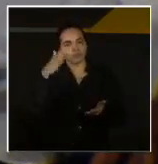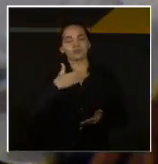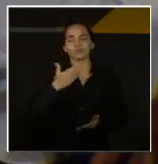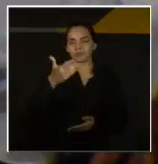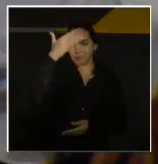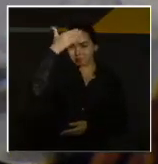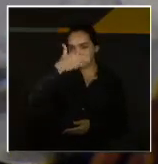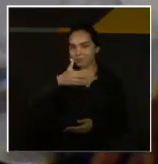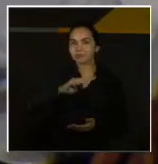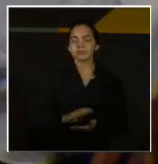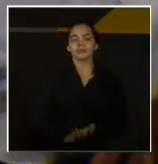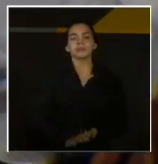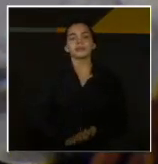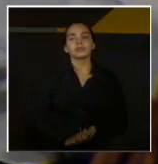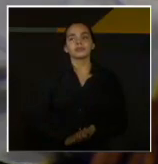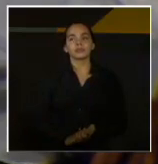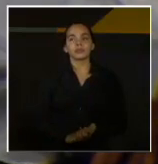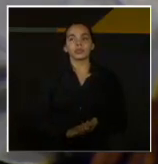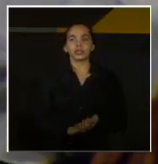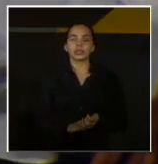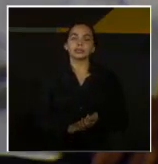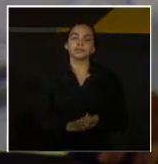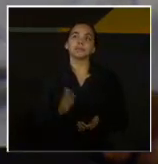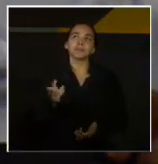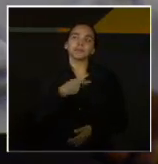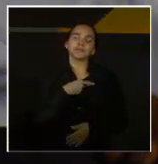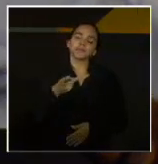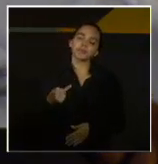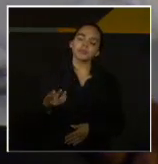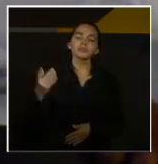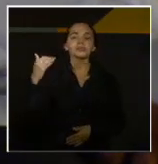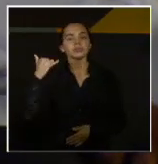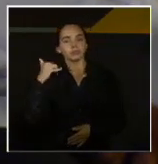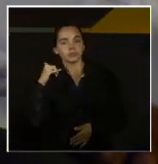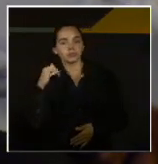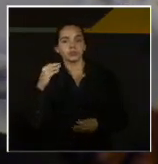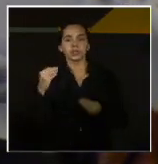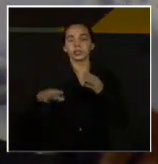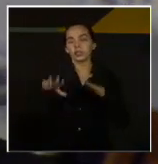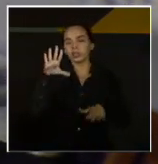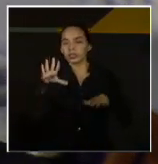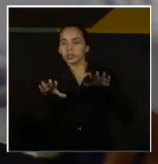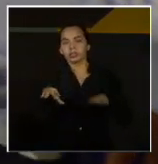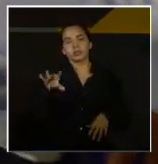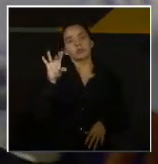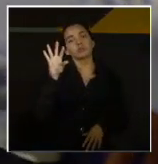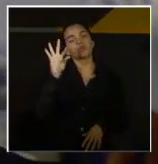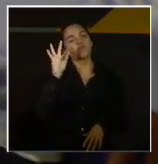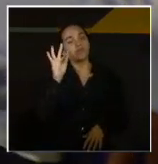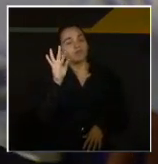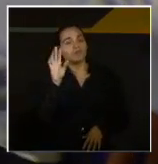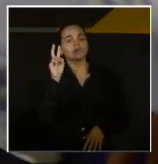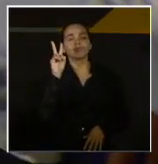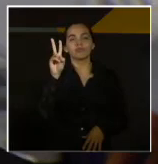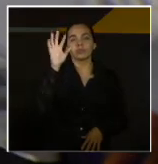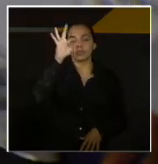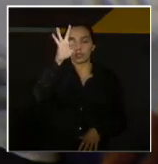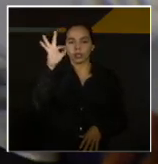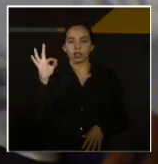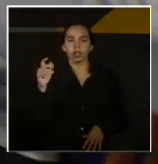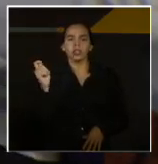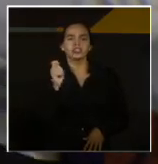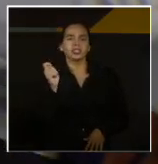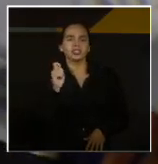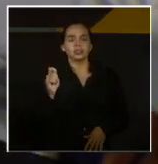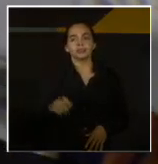noches. Señores candidatos, la pobreza en Yucatán se ubica en alrededor de un 42%, lo que significa que cerca